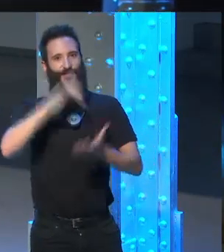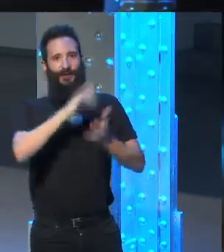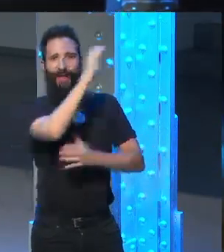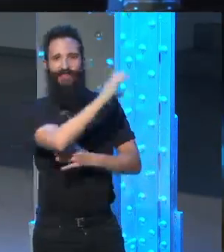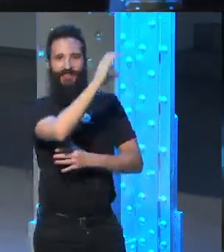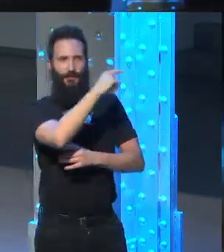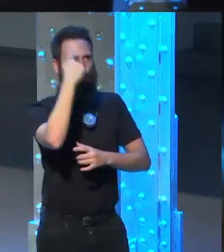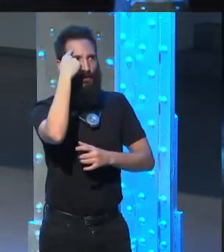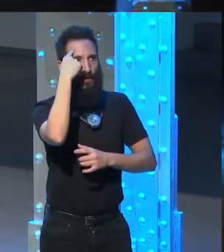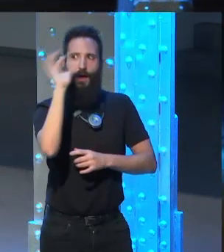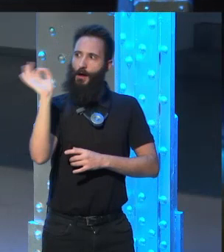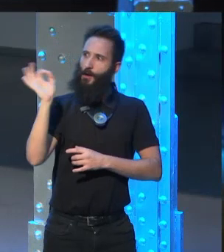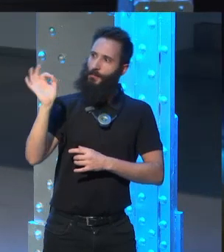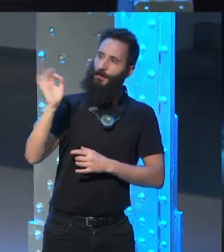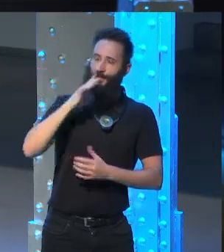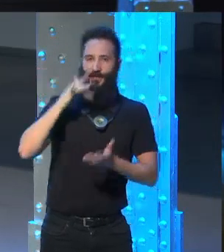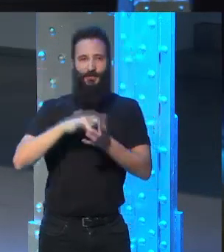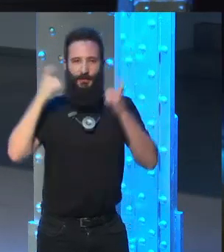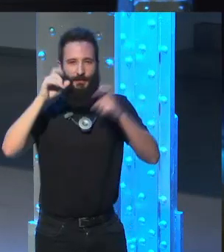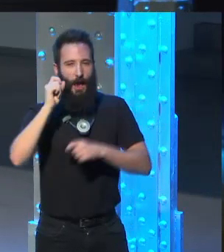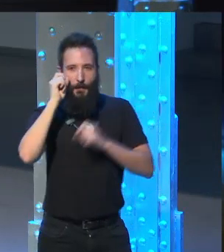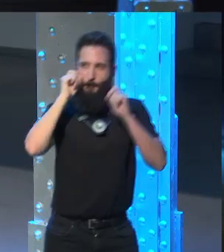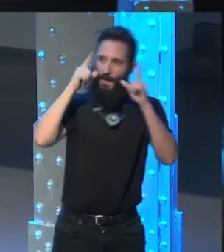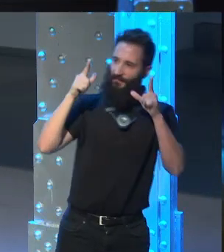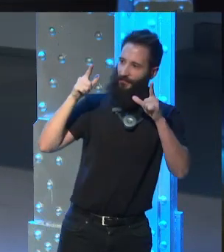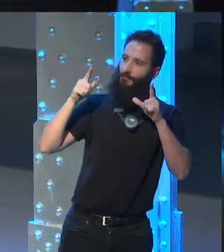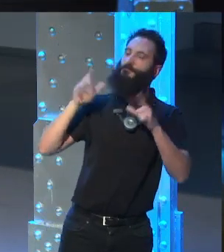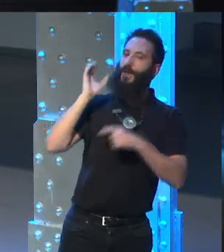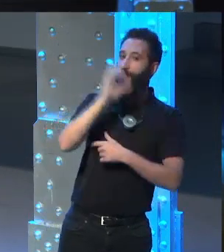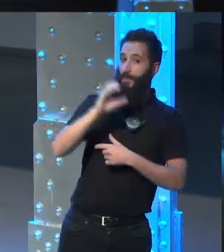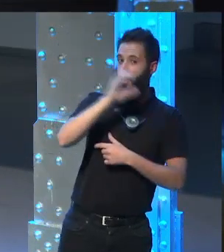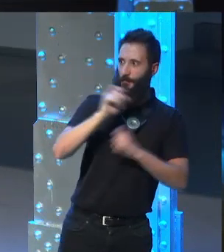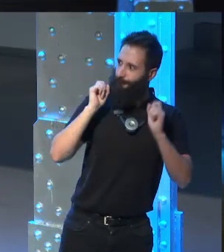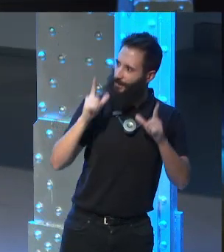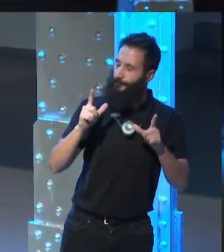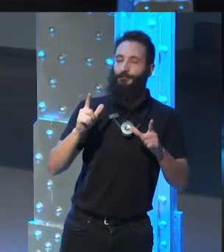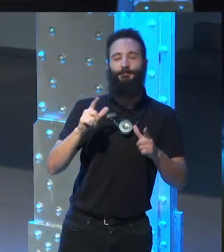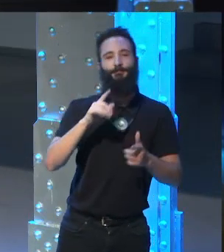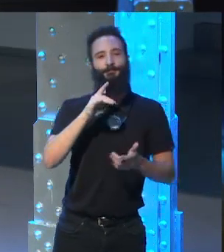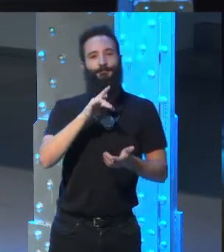científicos y les conduce a un descubrimiento, ¿no?, científico.